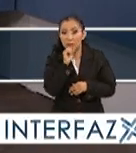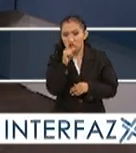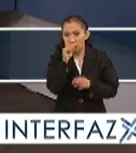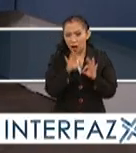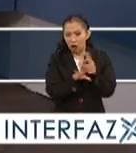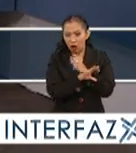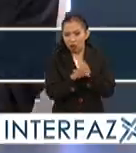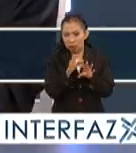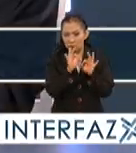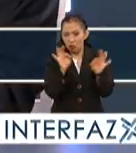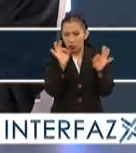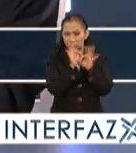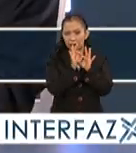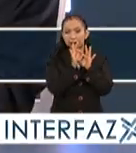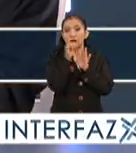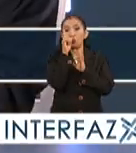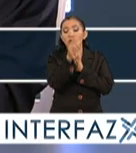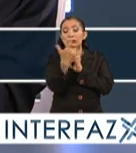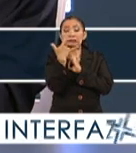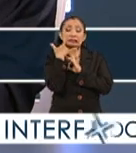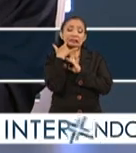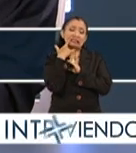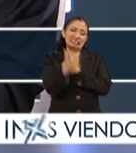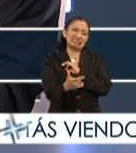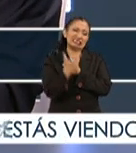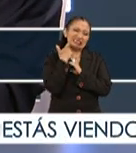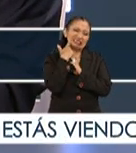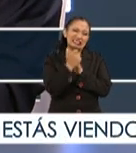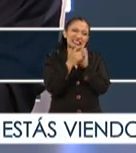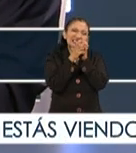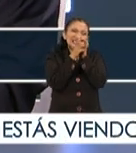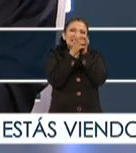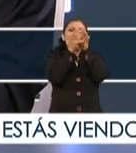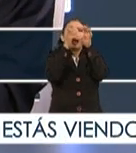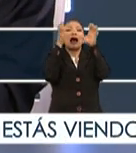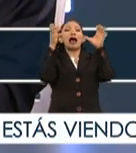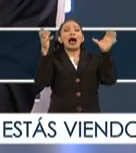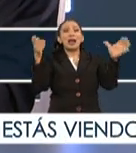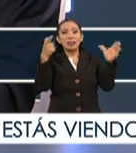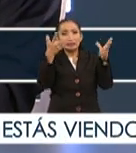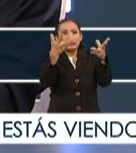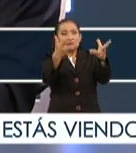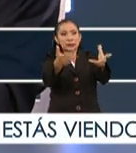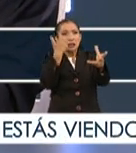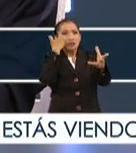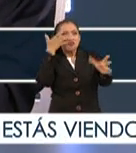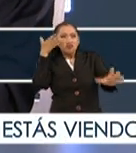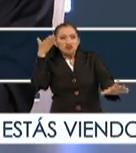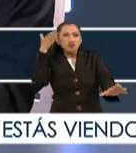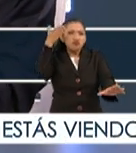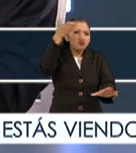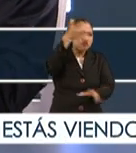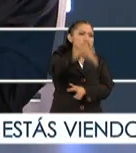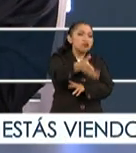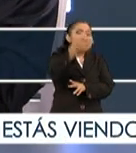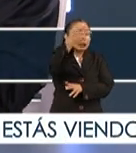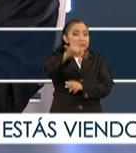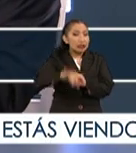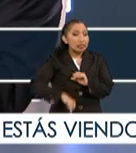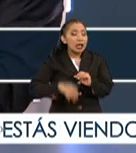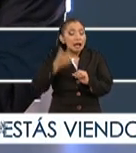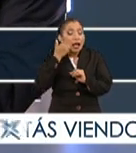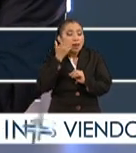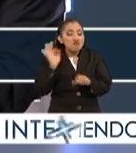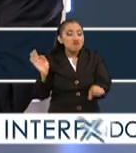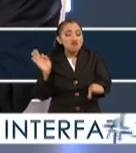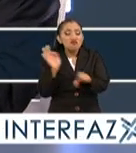que es importante es que un esfuerzo de esta magnitud, de esta ambición, con este interés de